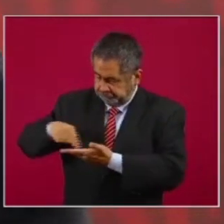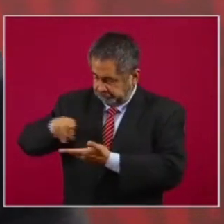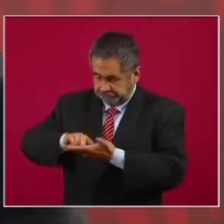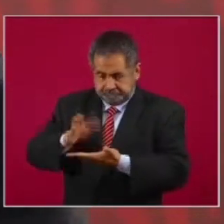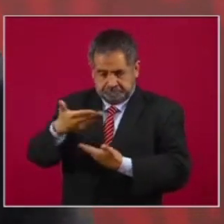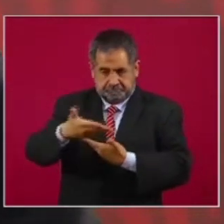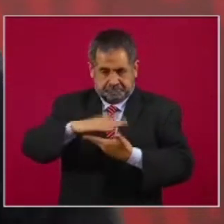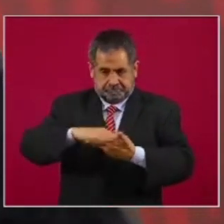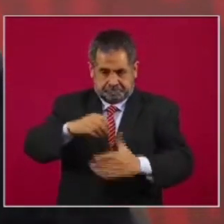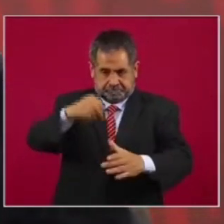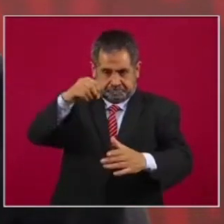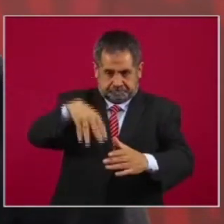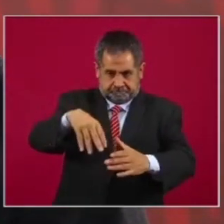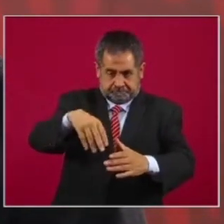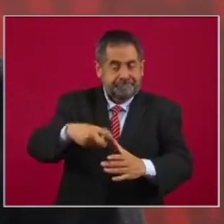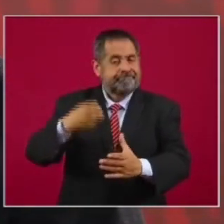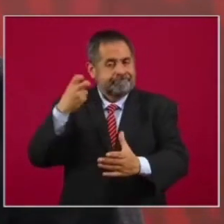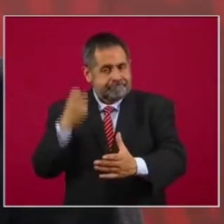ahí donde se va a votar,